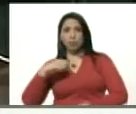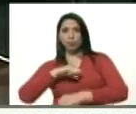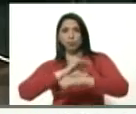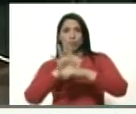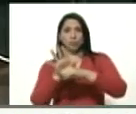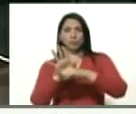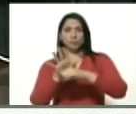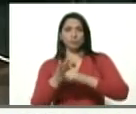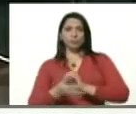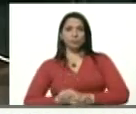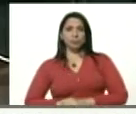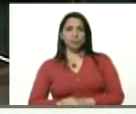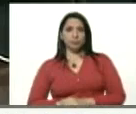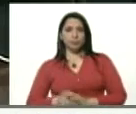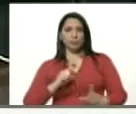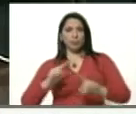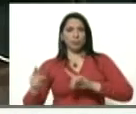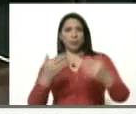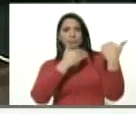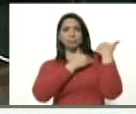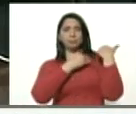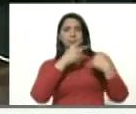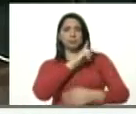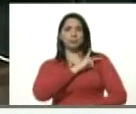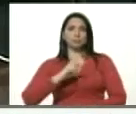Coronavirus, dirigida por la